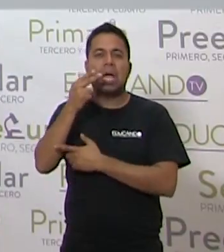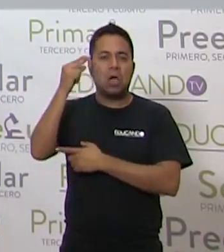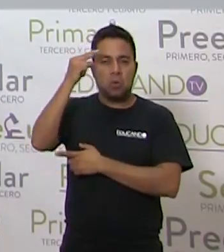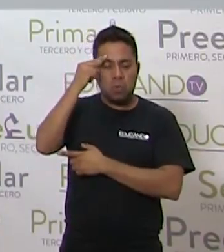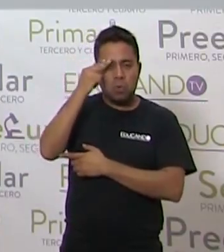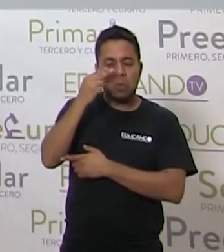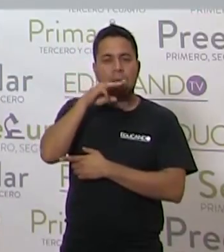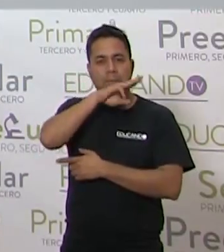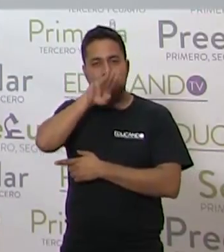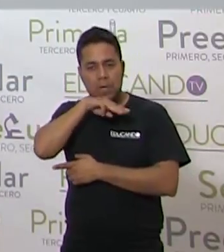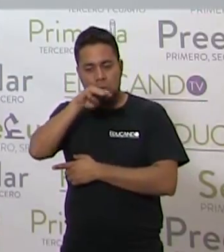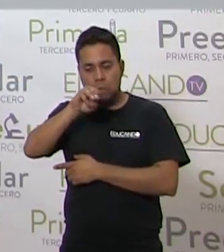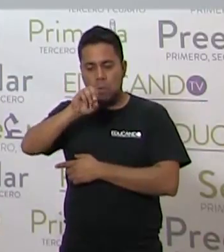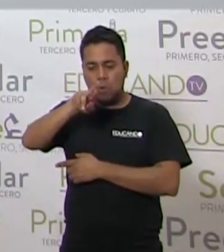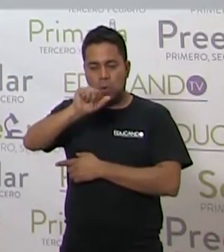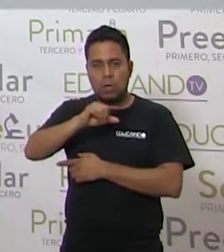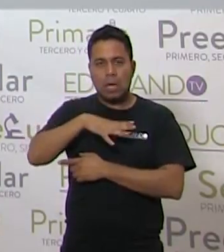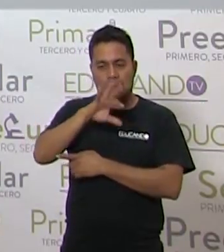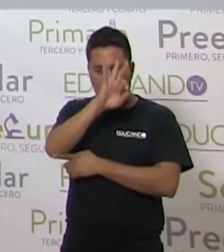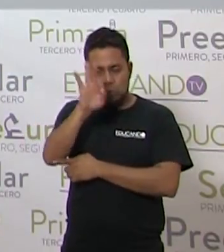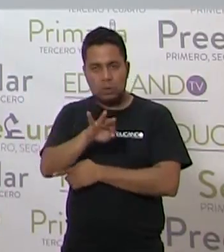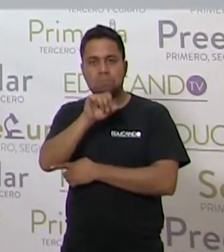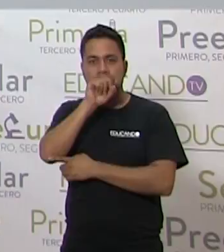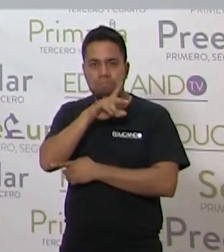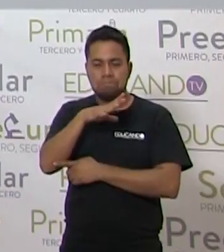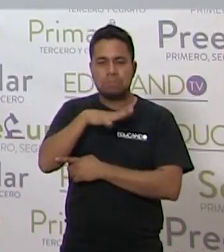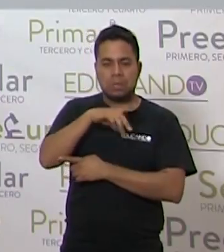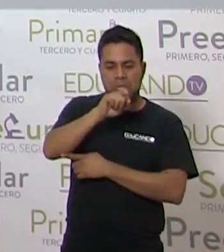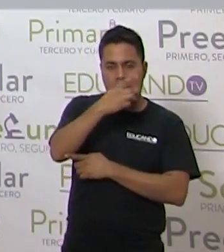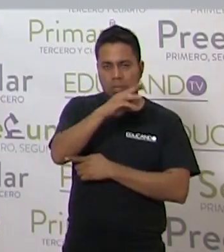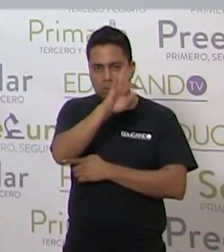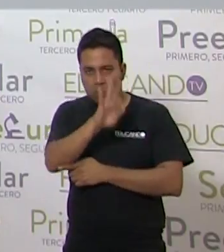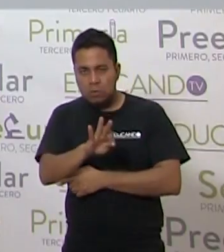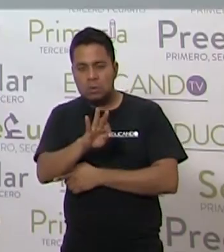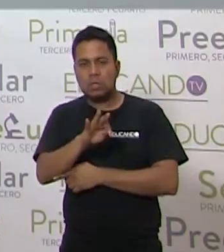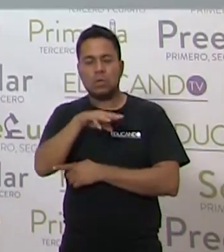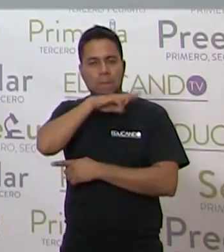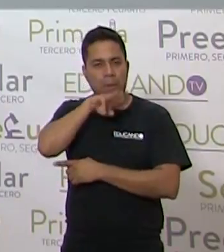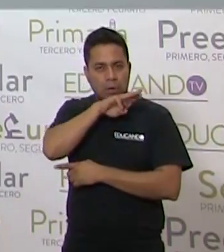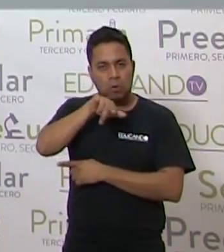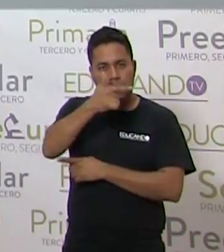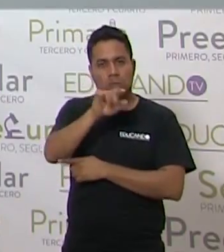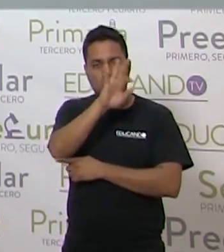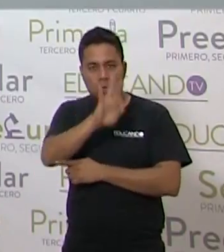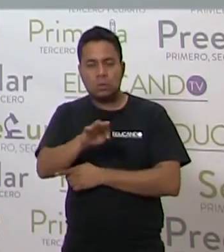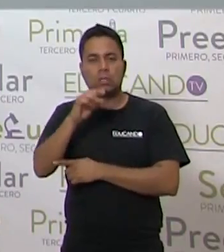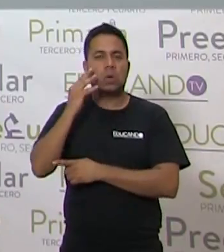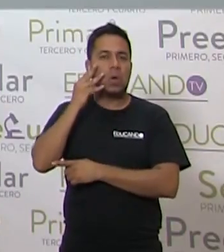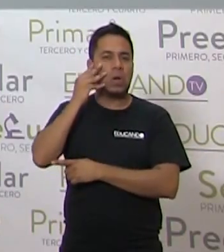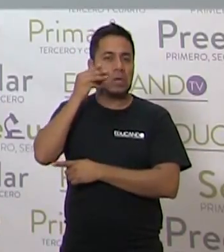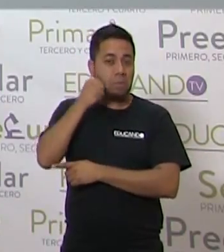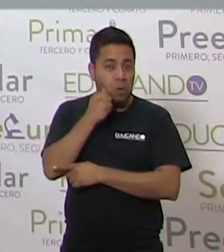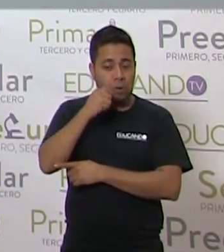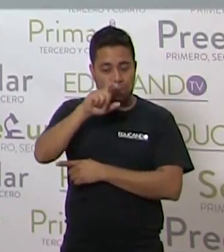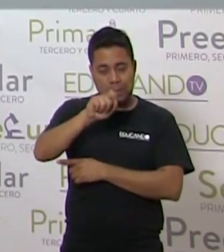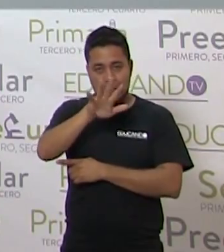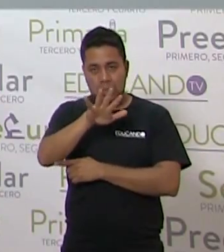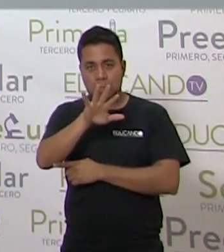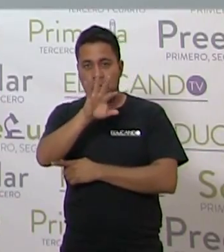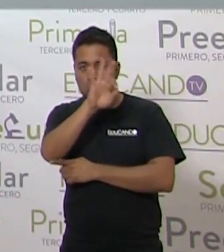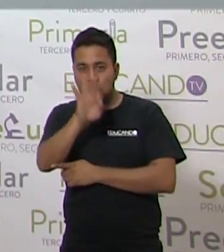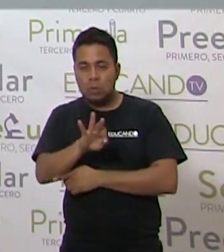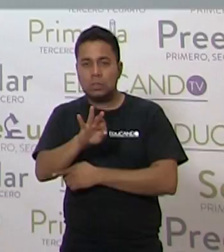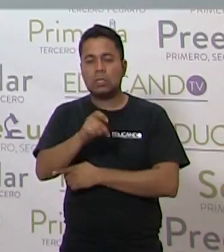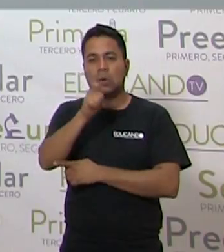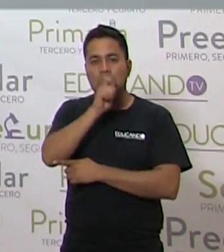tenemos ahí porcentajes también podemos observar que hay un 33 por de mango 12 por de Limón El 25%